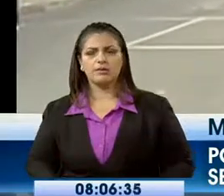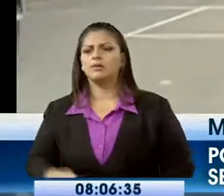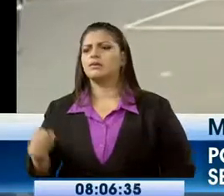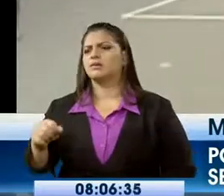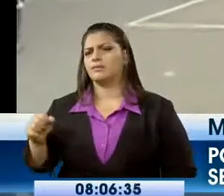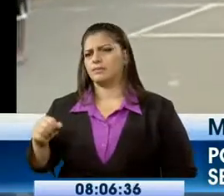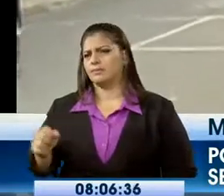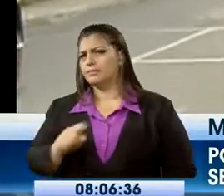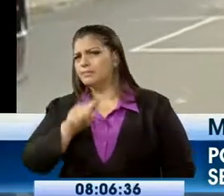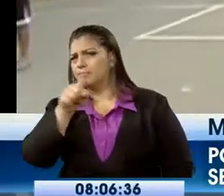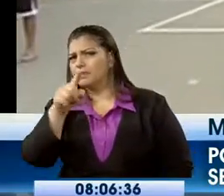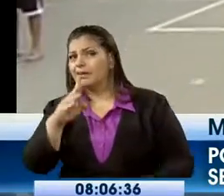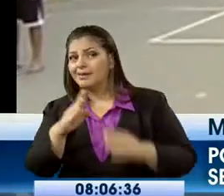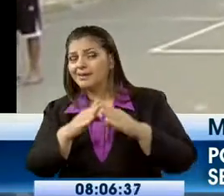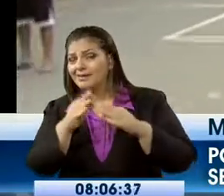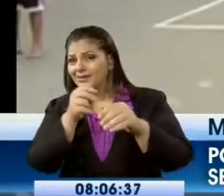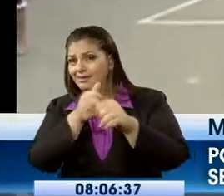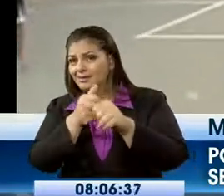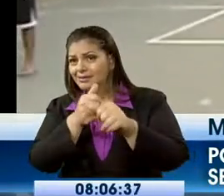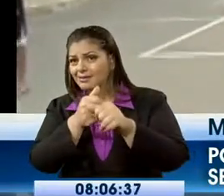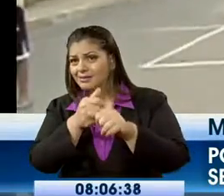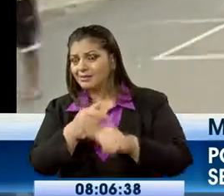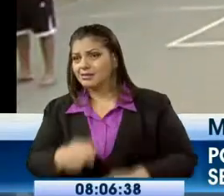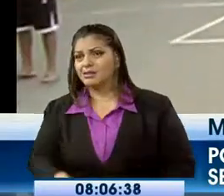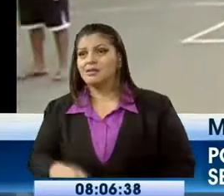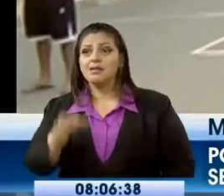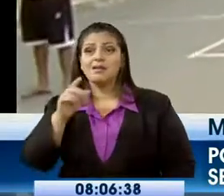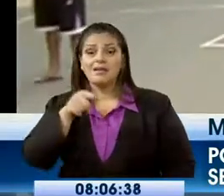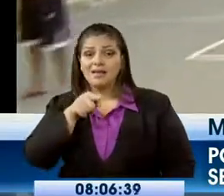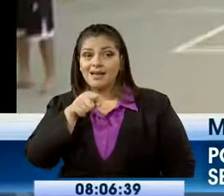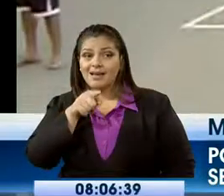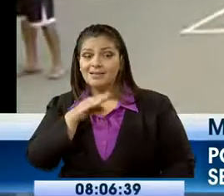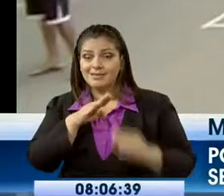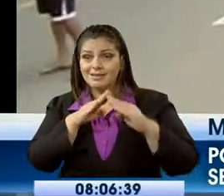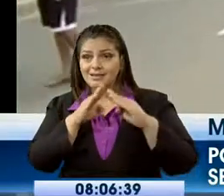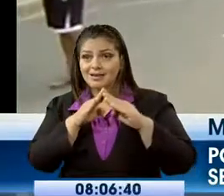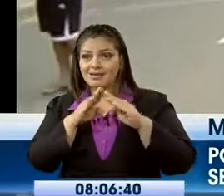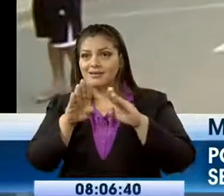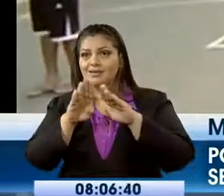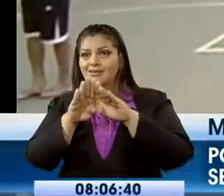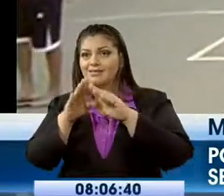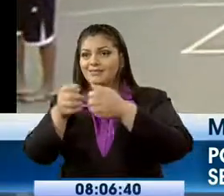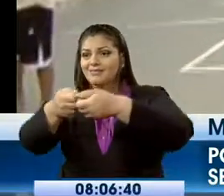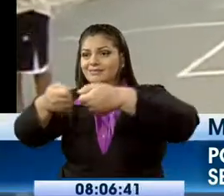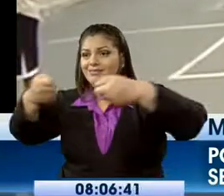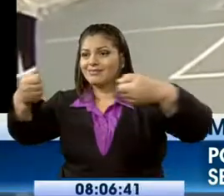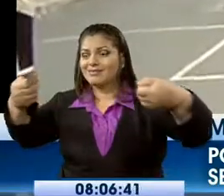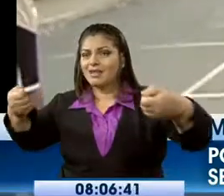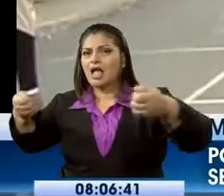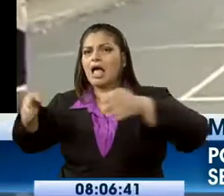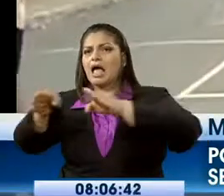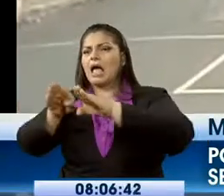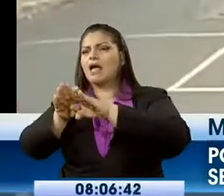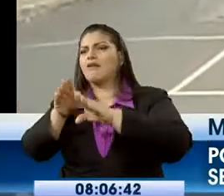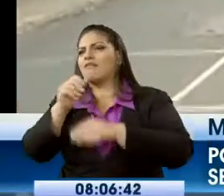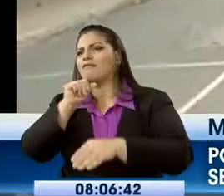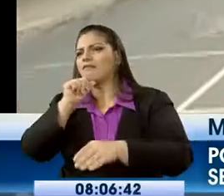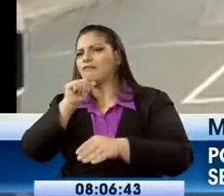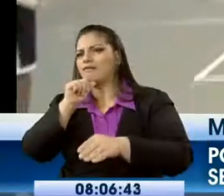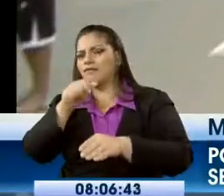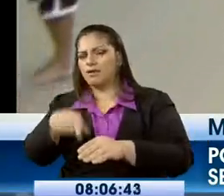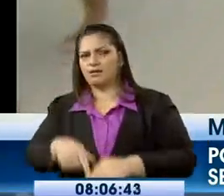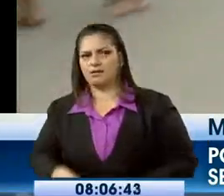casita, se ha olvidado tal vez de dejar la ventana cerrada. Ella contaba que le han robado la